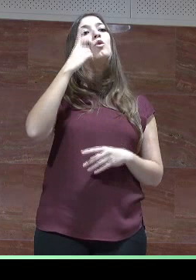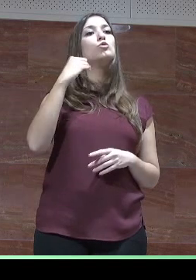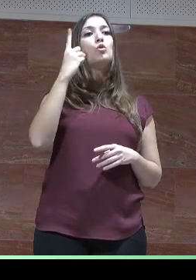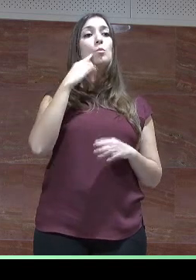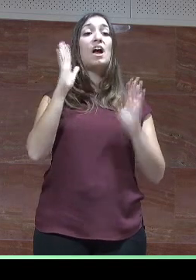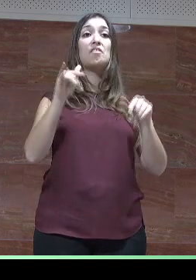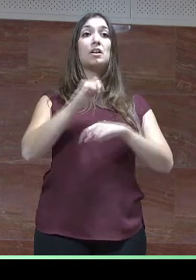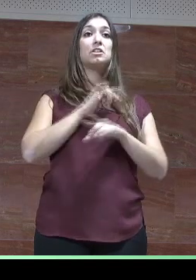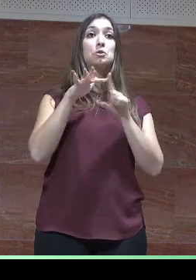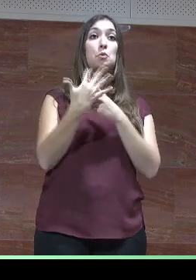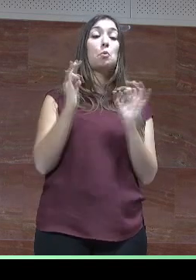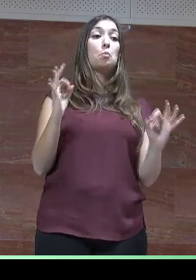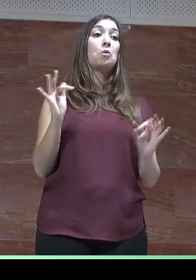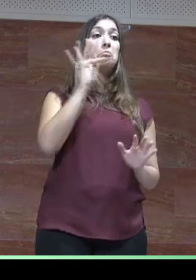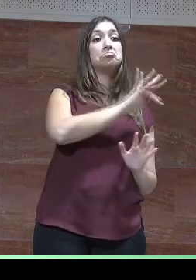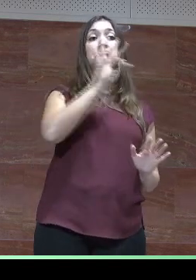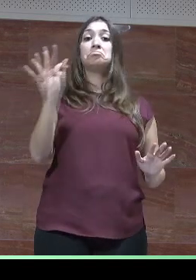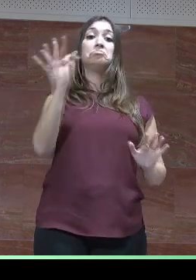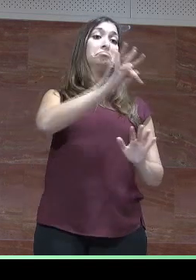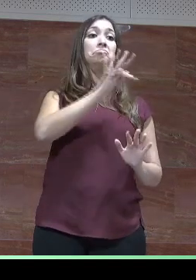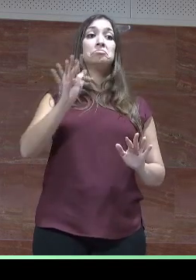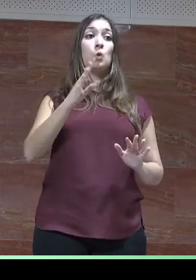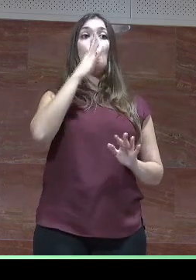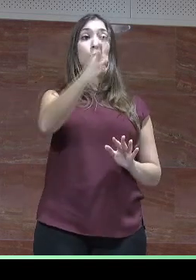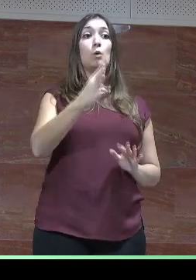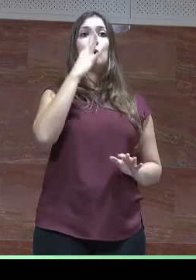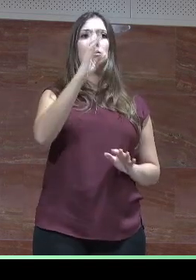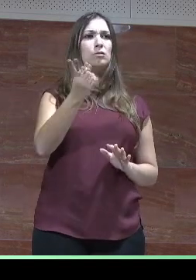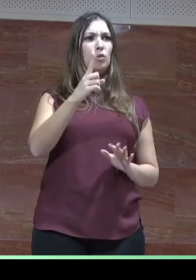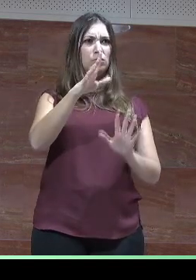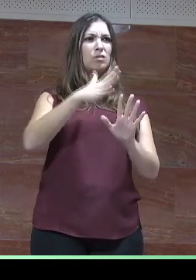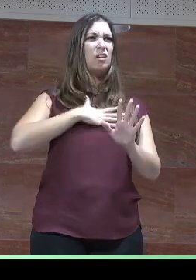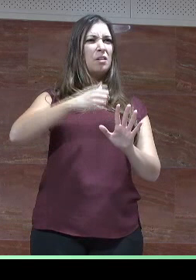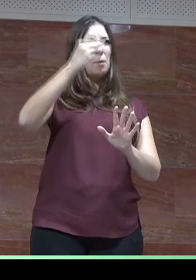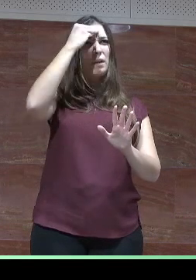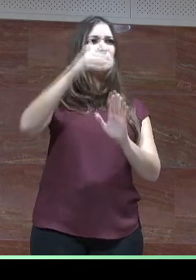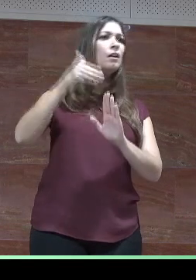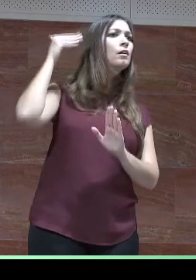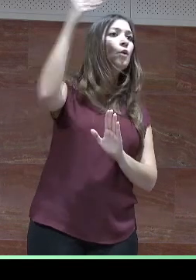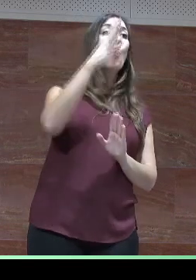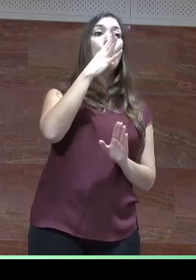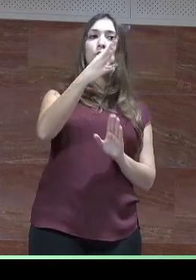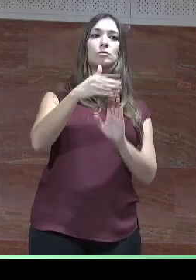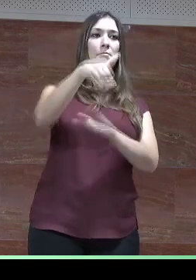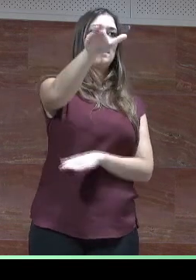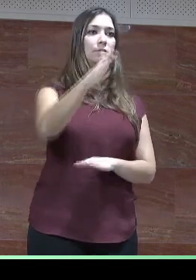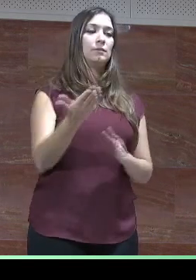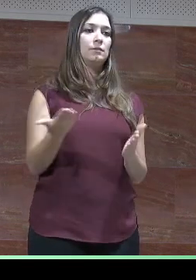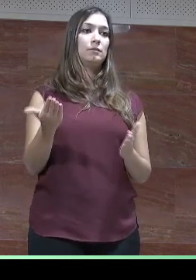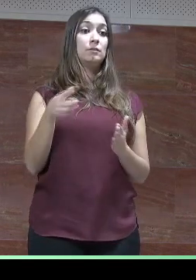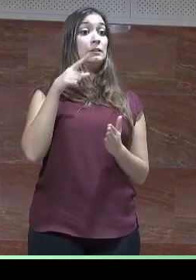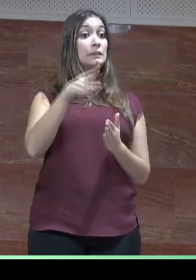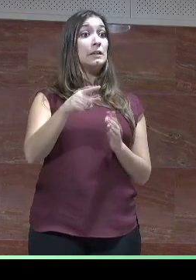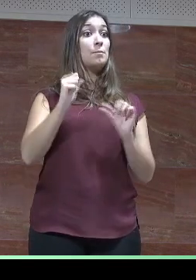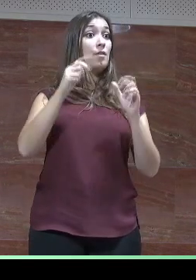en escenarios o diseñar escenarios muy a corto plazo. Tenemos que atrevernos a pensar en escenarios muy a largo plazo. Y solamente en esa